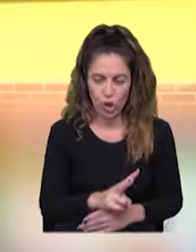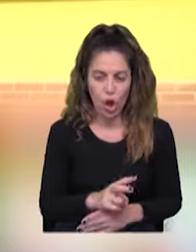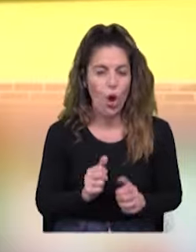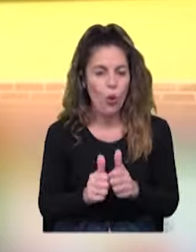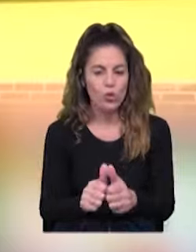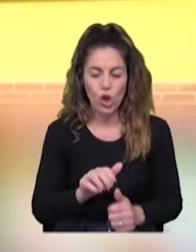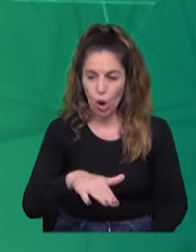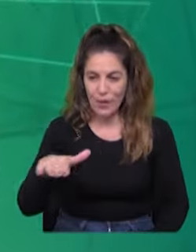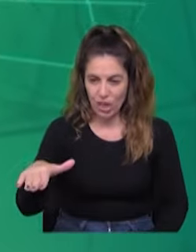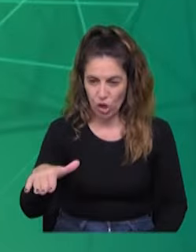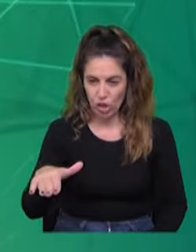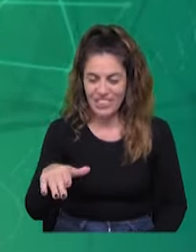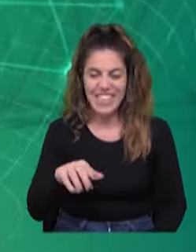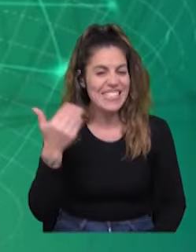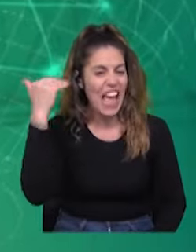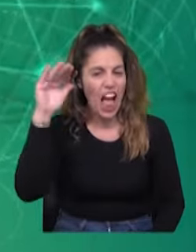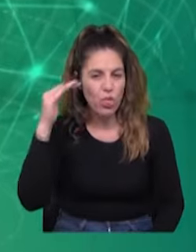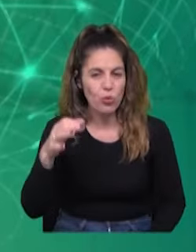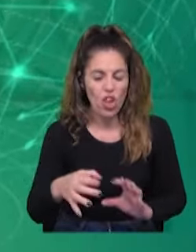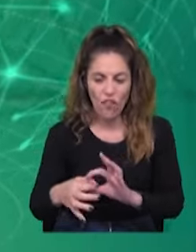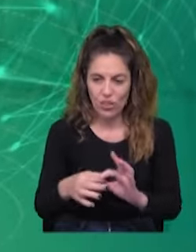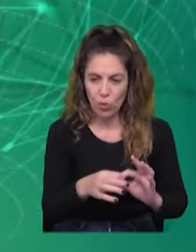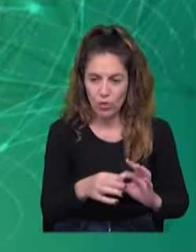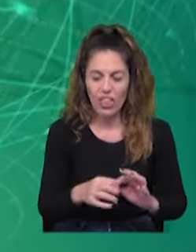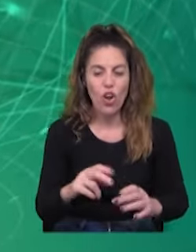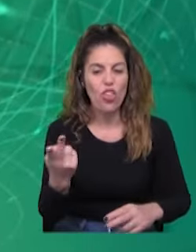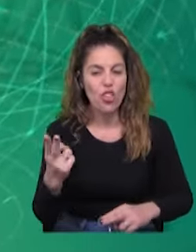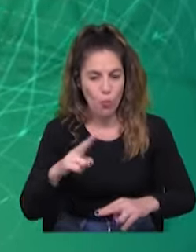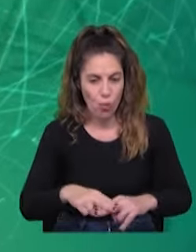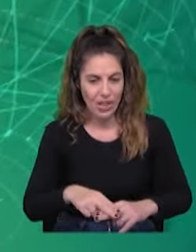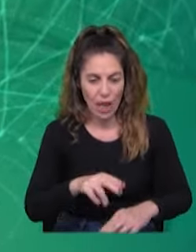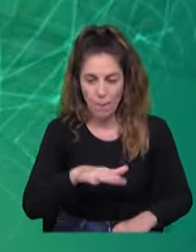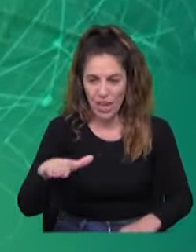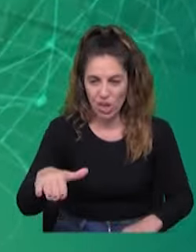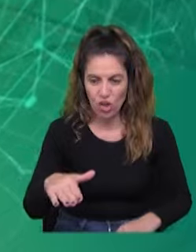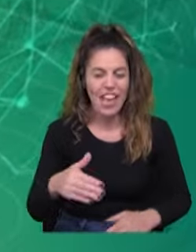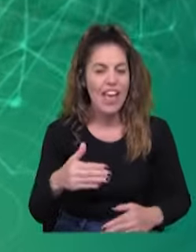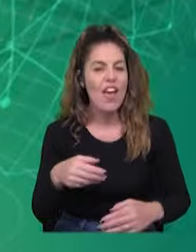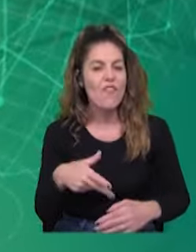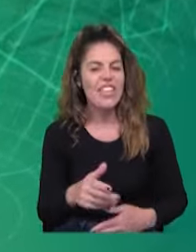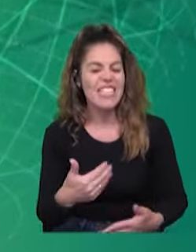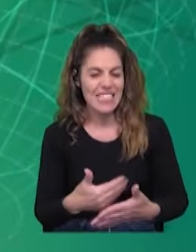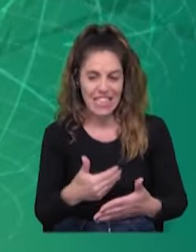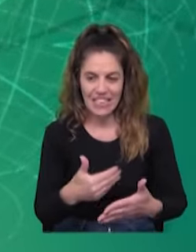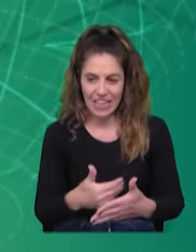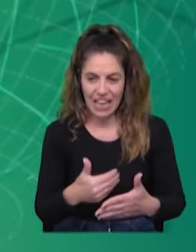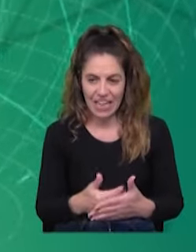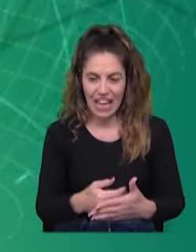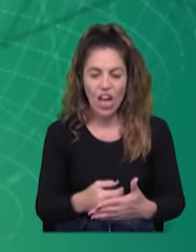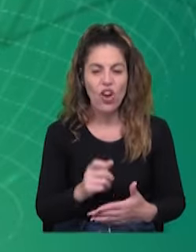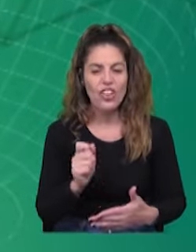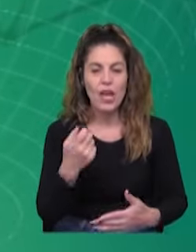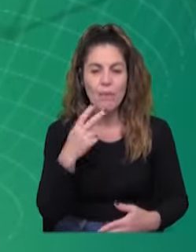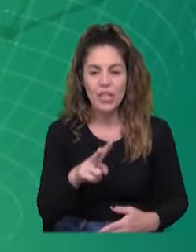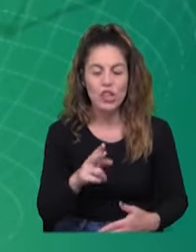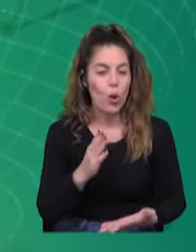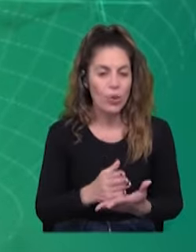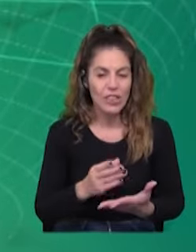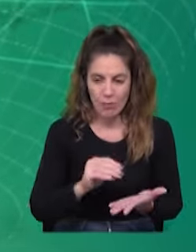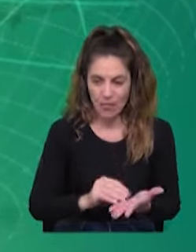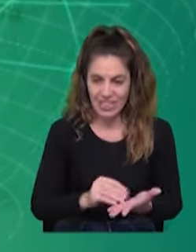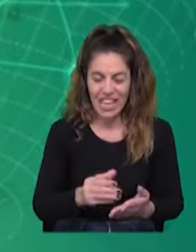Estatal además ese adulto estaría vinculado con otras dos muertes de menores en fechas cercanas a la de Ángel con quien fue visto por última vez